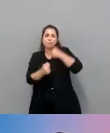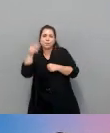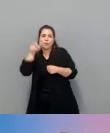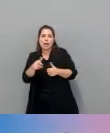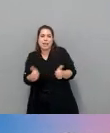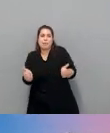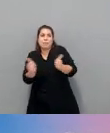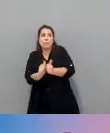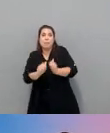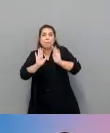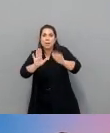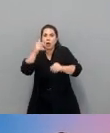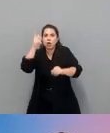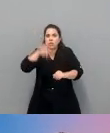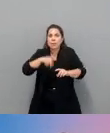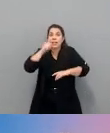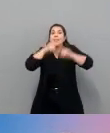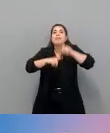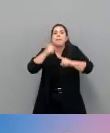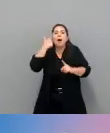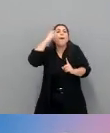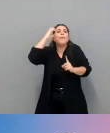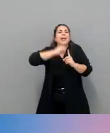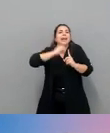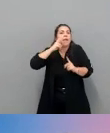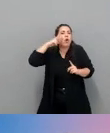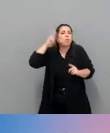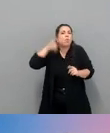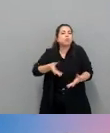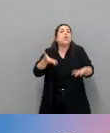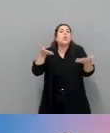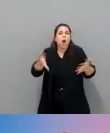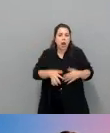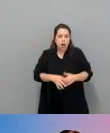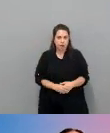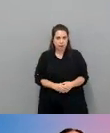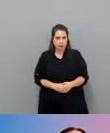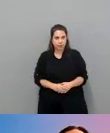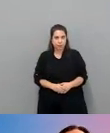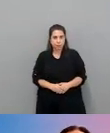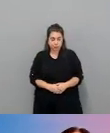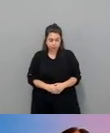depende del grado que tenga reconocido de dependencia. ¿Vale?